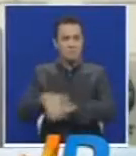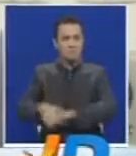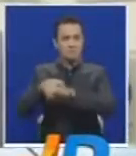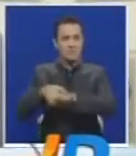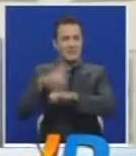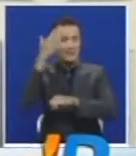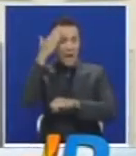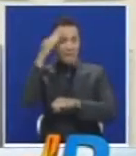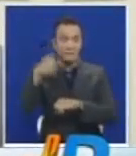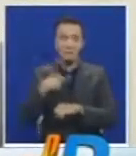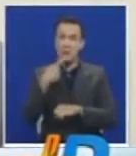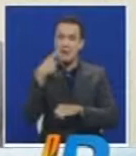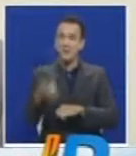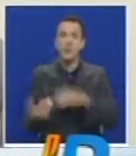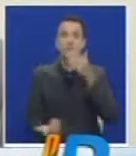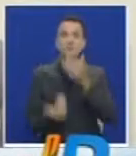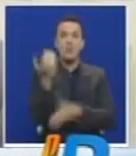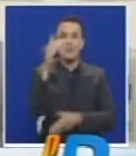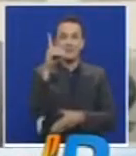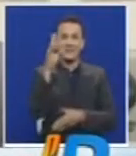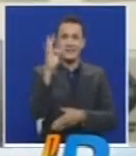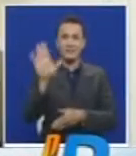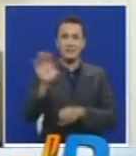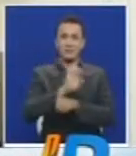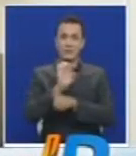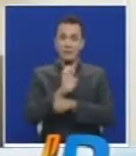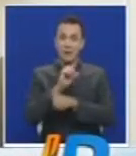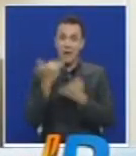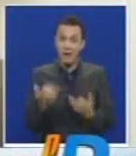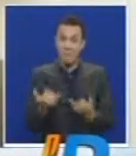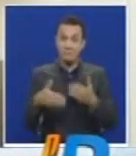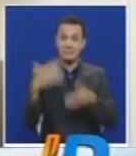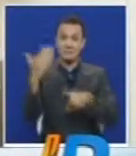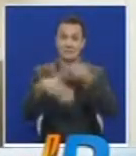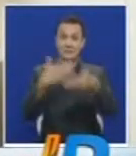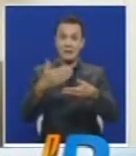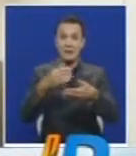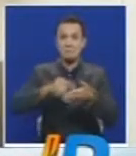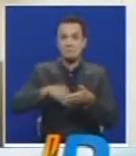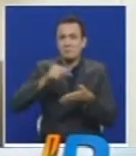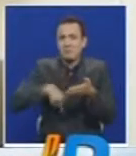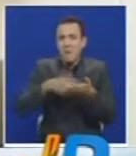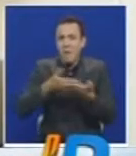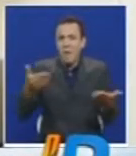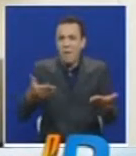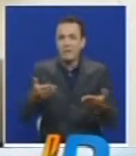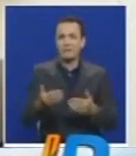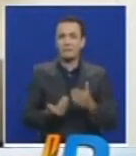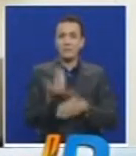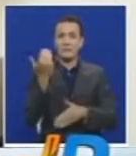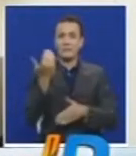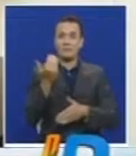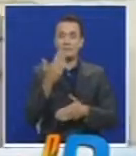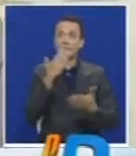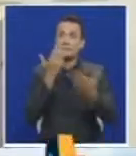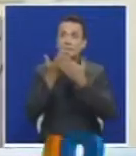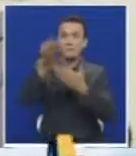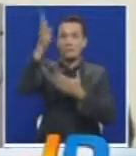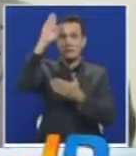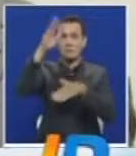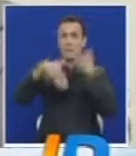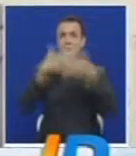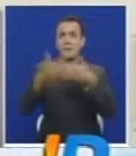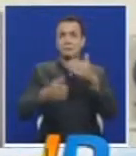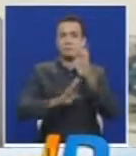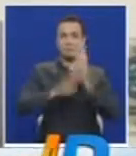Le dije, profesor, usted es el nuevo técnico de la selección de Ecuador. Y hicimos el proceso de renovación. Y gracias a Dios, el proceso